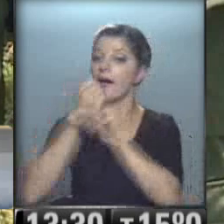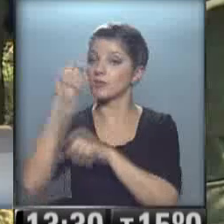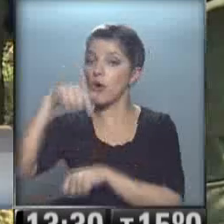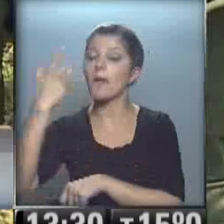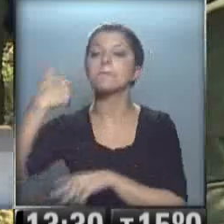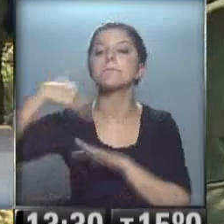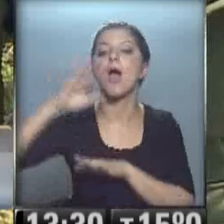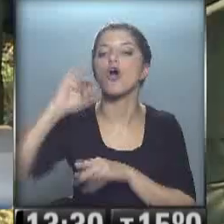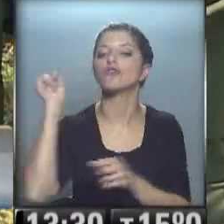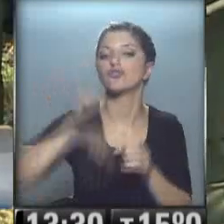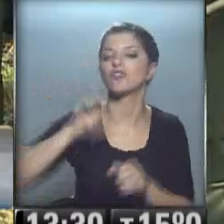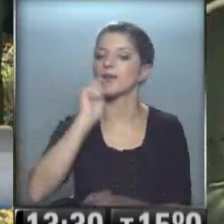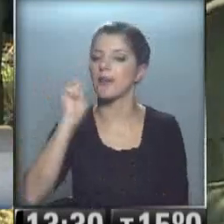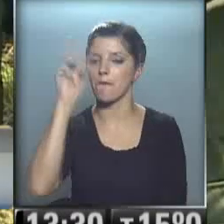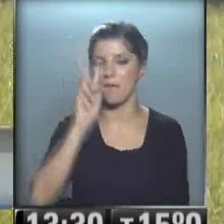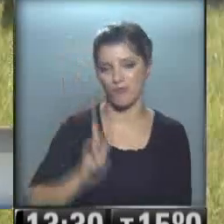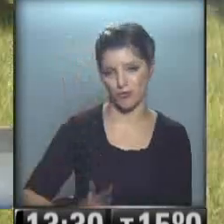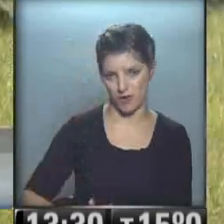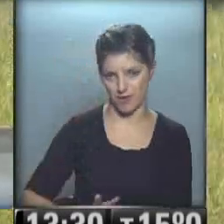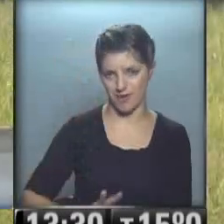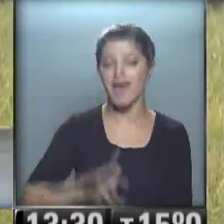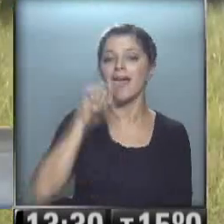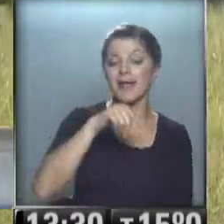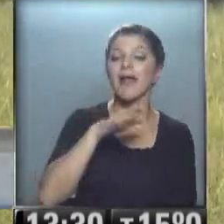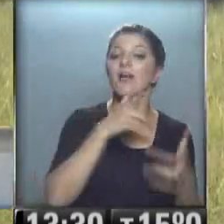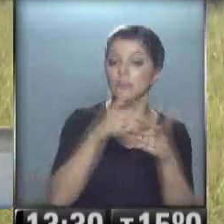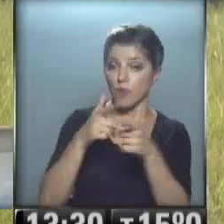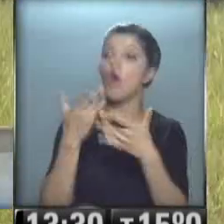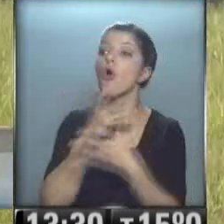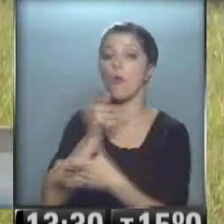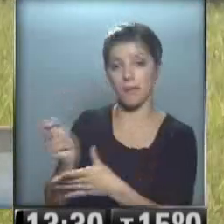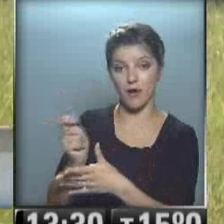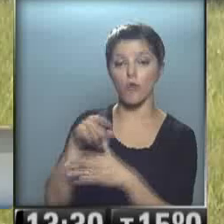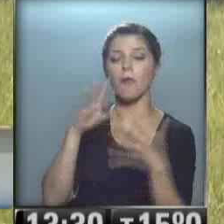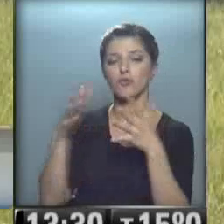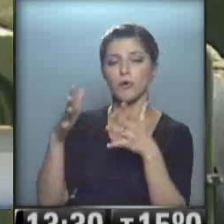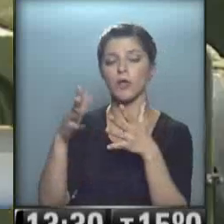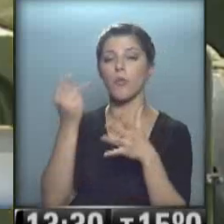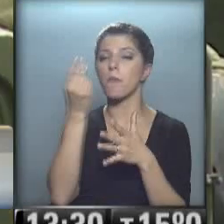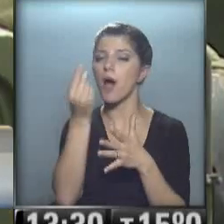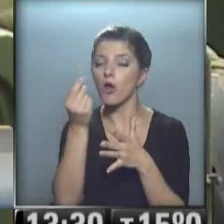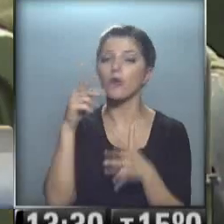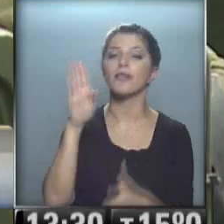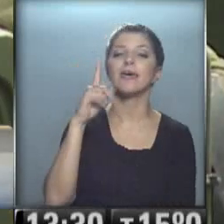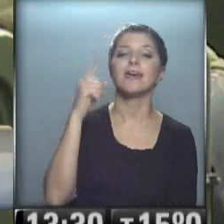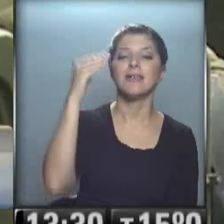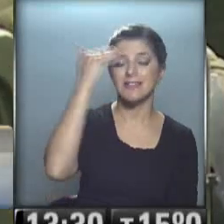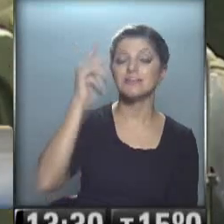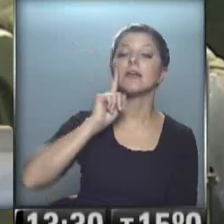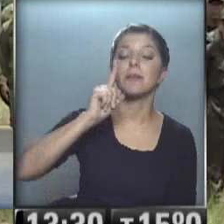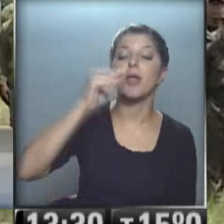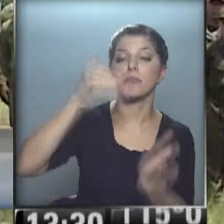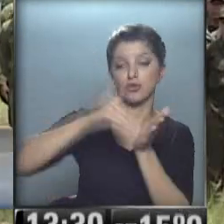ahora ha sido Venezuela que ha adquirido sistemas de armamento rusos por un monto cercano a los 15000 millones de